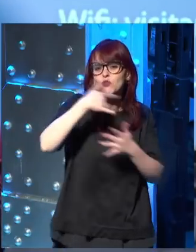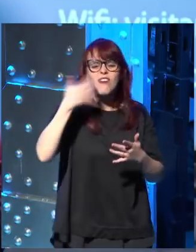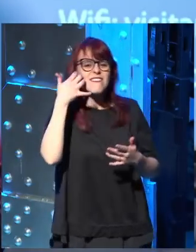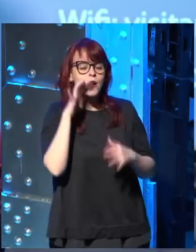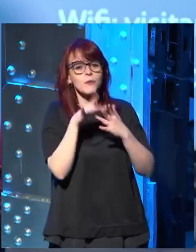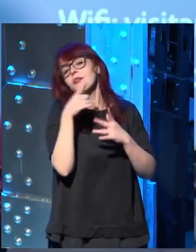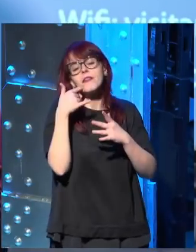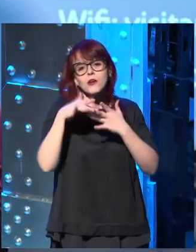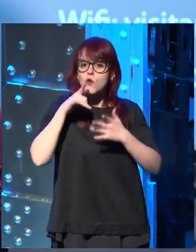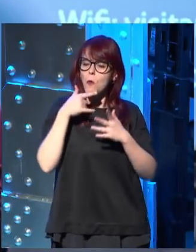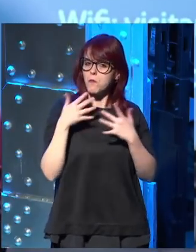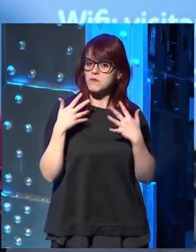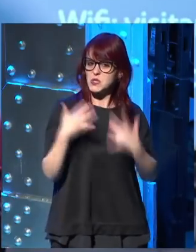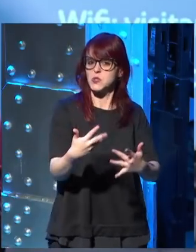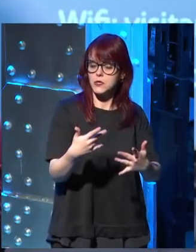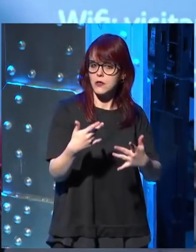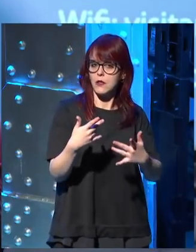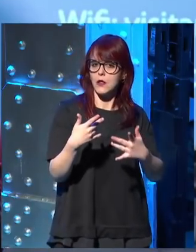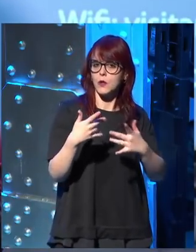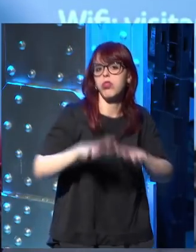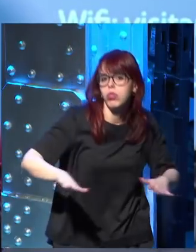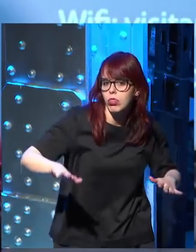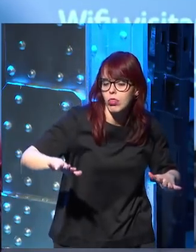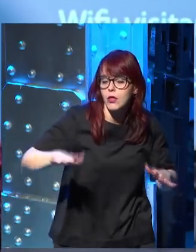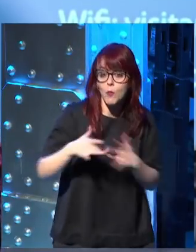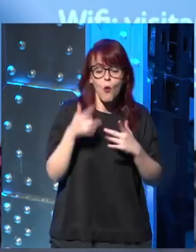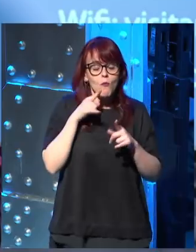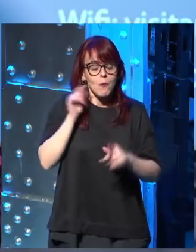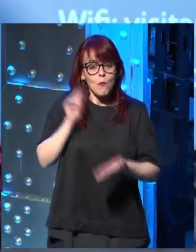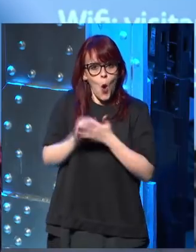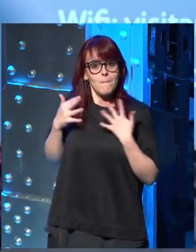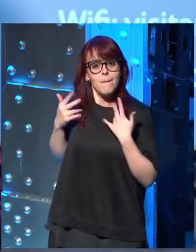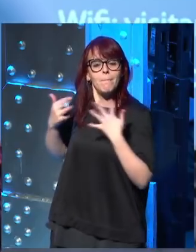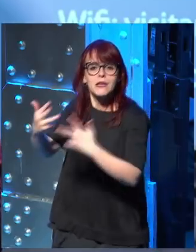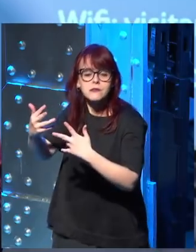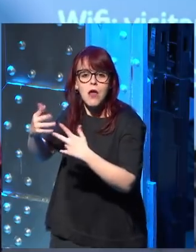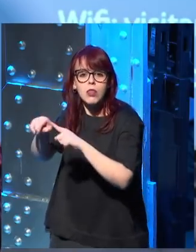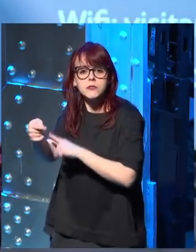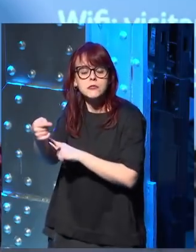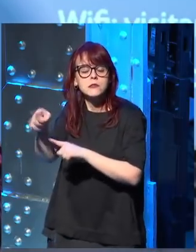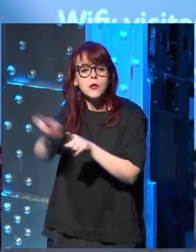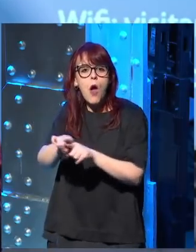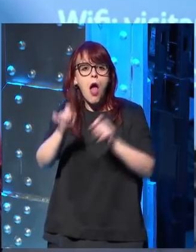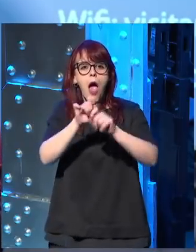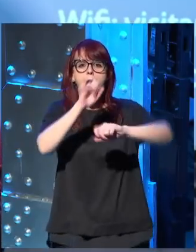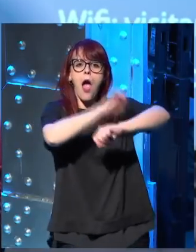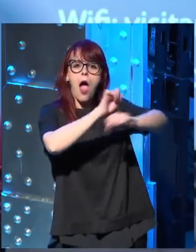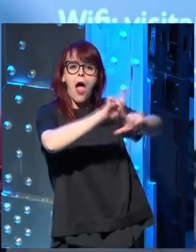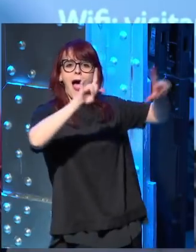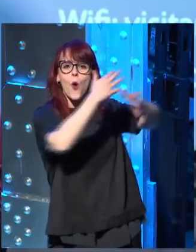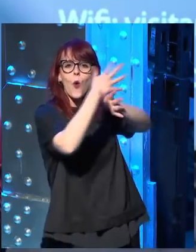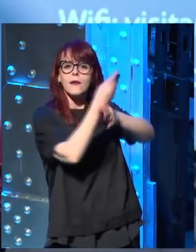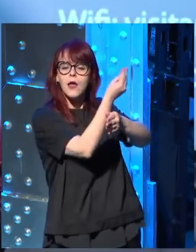conocían, brusca y de pronto lenta, como el que lleva mucha prisa y un momento después está haraganeando delante de un escaparate de